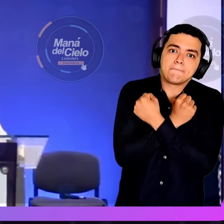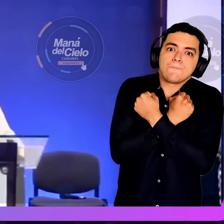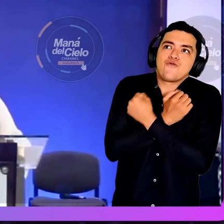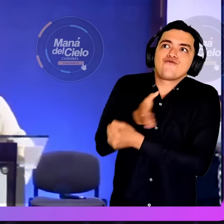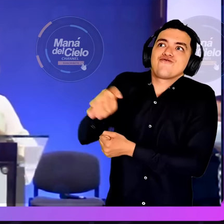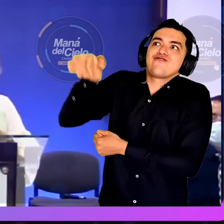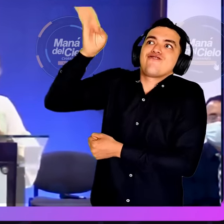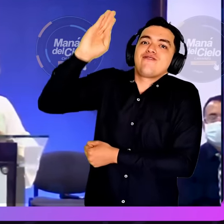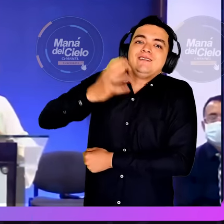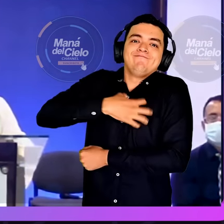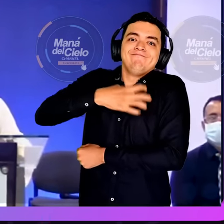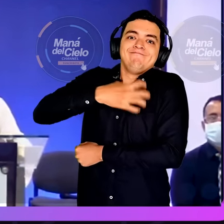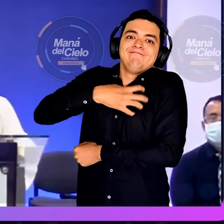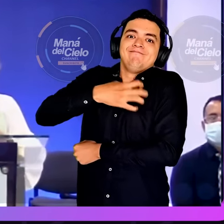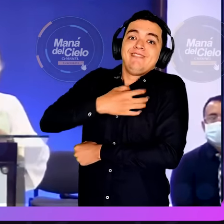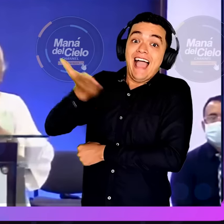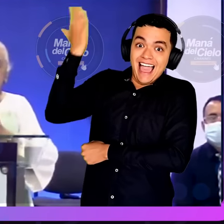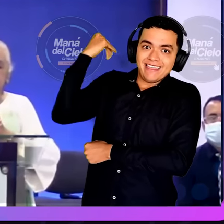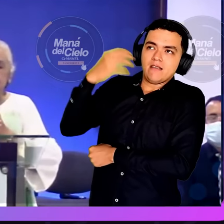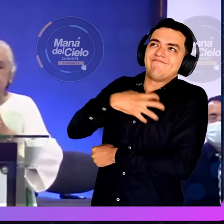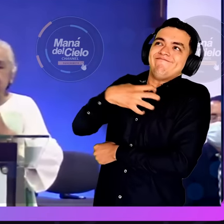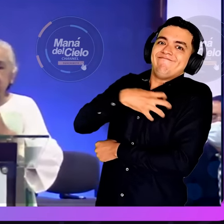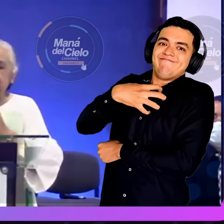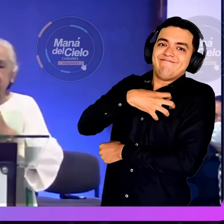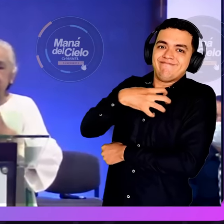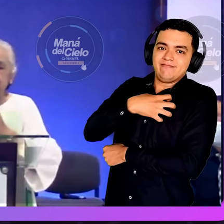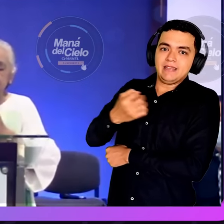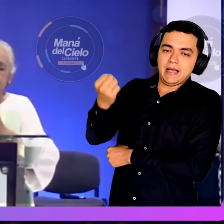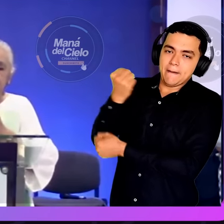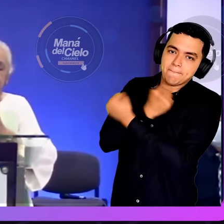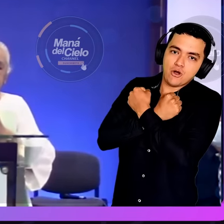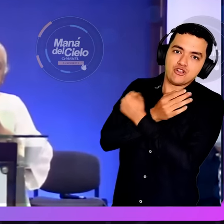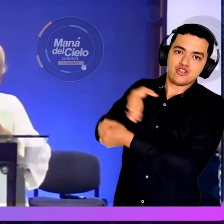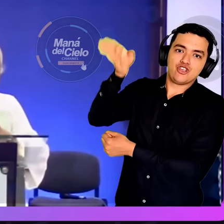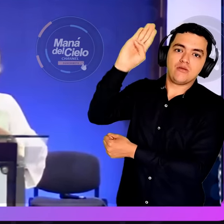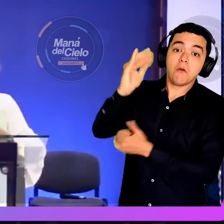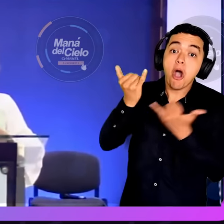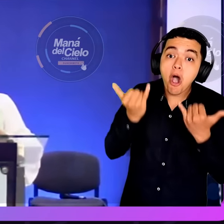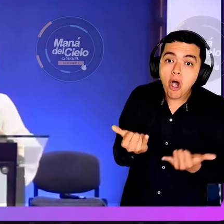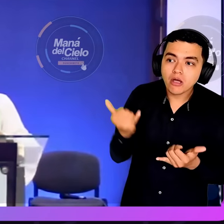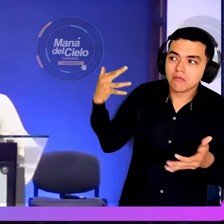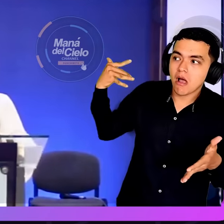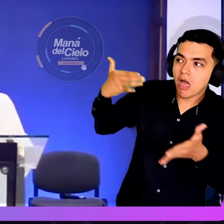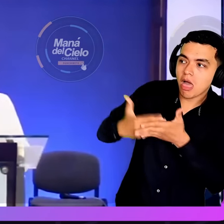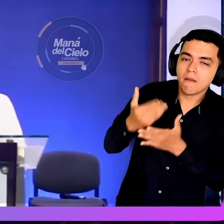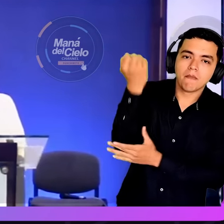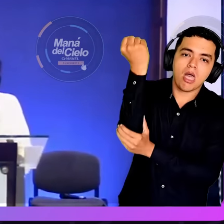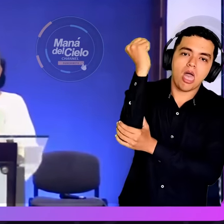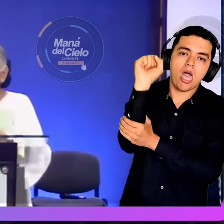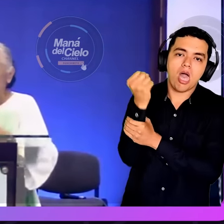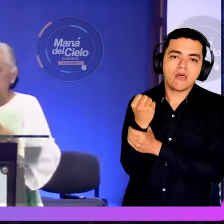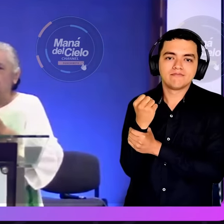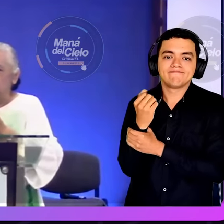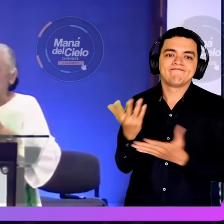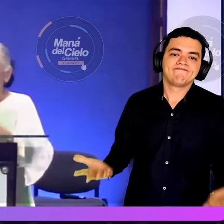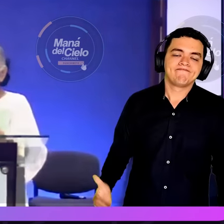son peligrosas, por ejemplo, en el amor, es la como cuando se cae